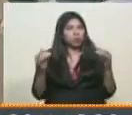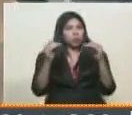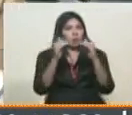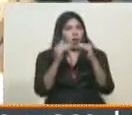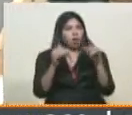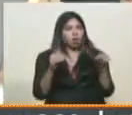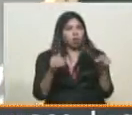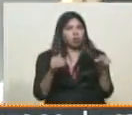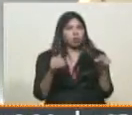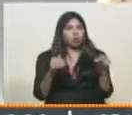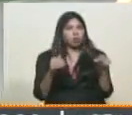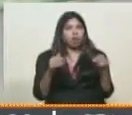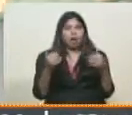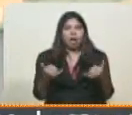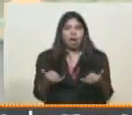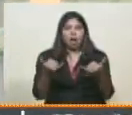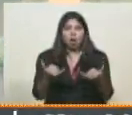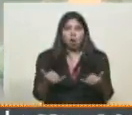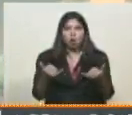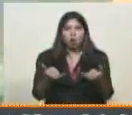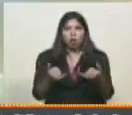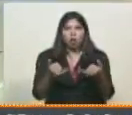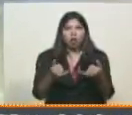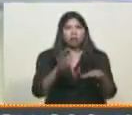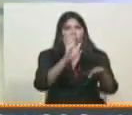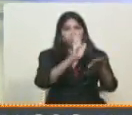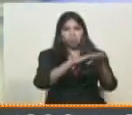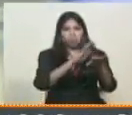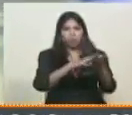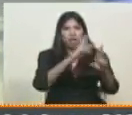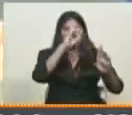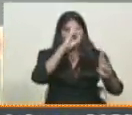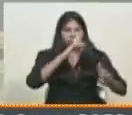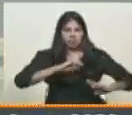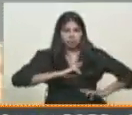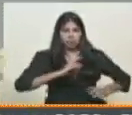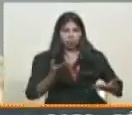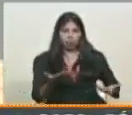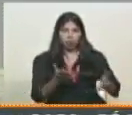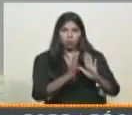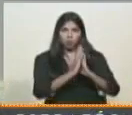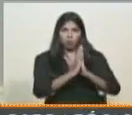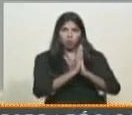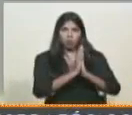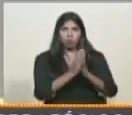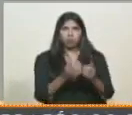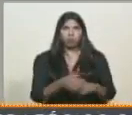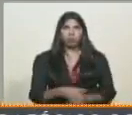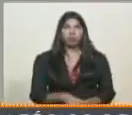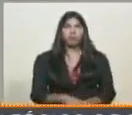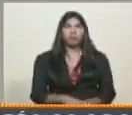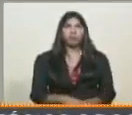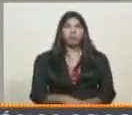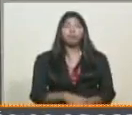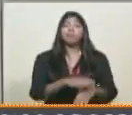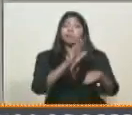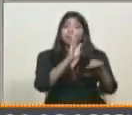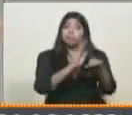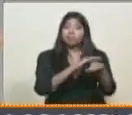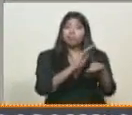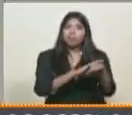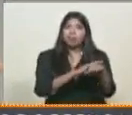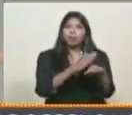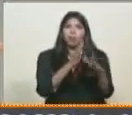venezuela que está en estos escenarios solicitando el respeto y sobre todo está haciendo ese llamado que no haya